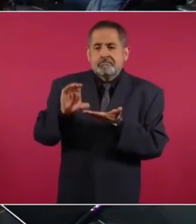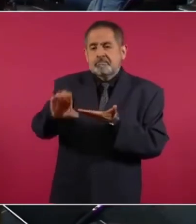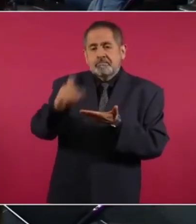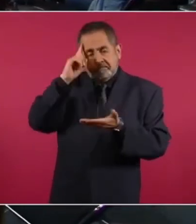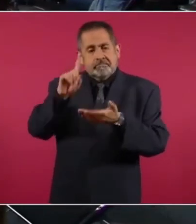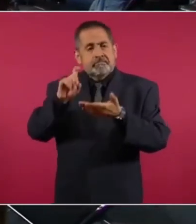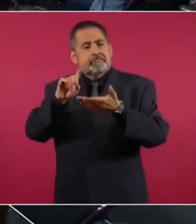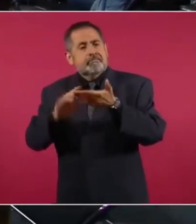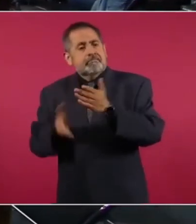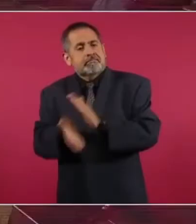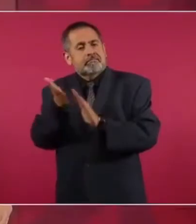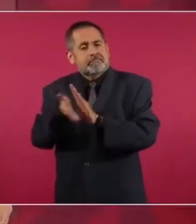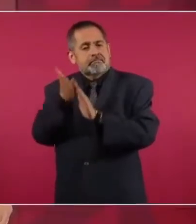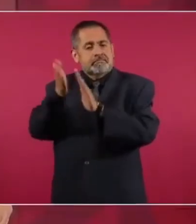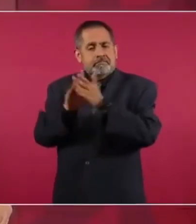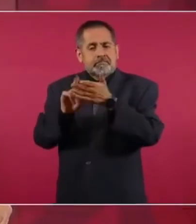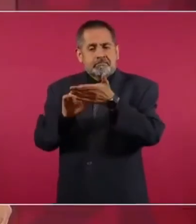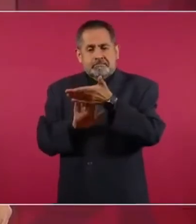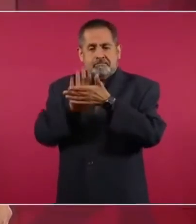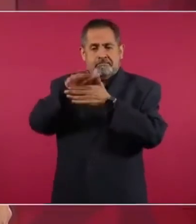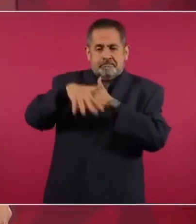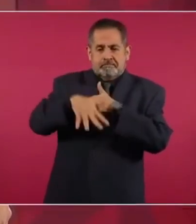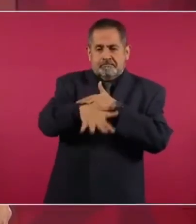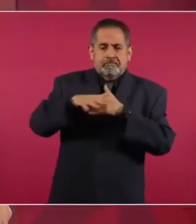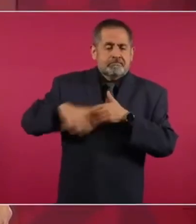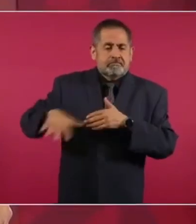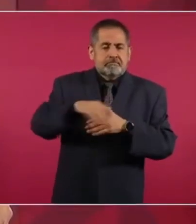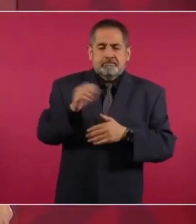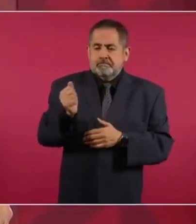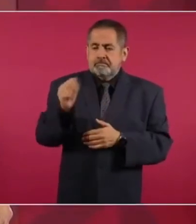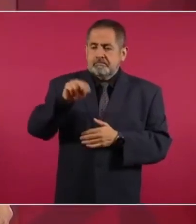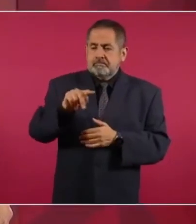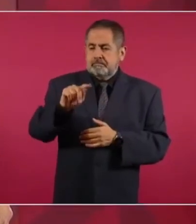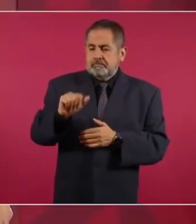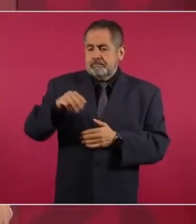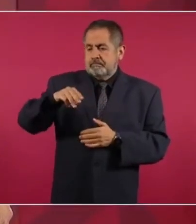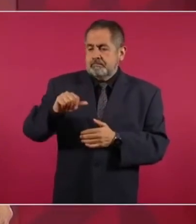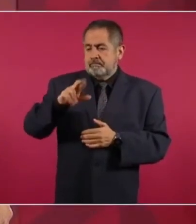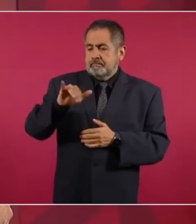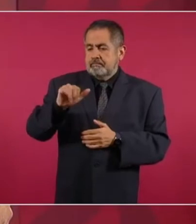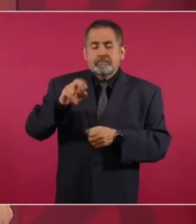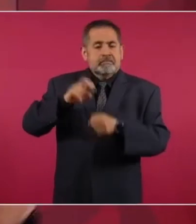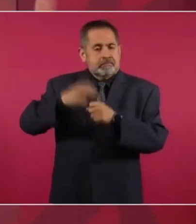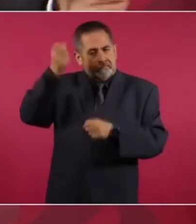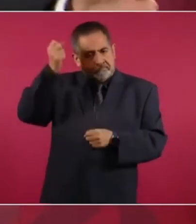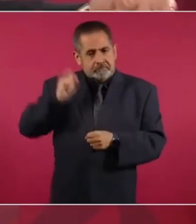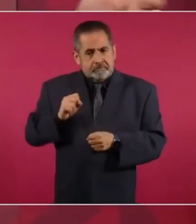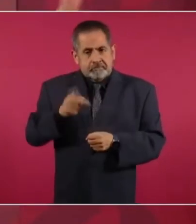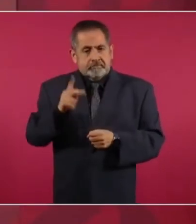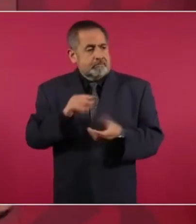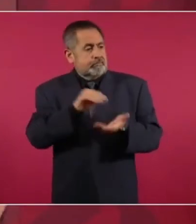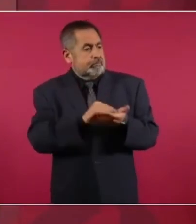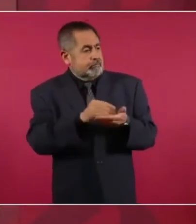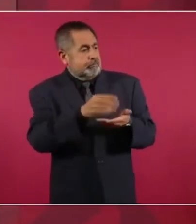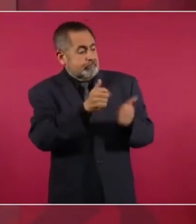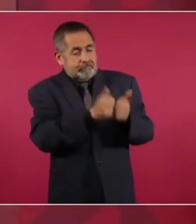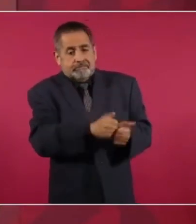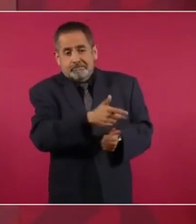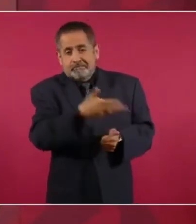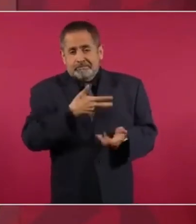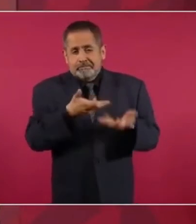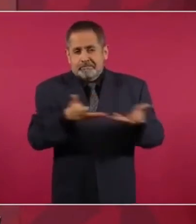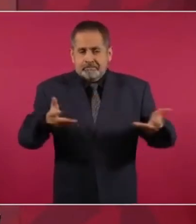presa de Santa María, en Sinaloa. Pero ahí están los lotes, o sea